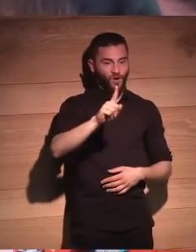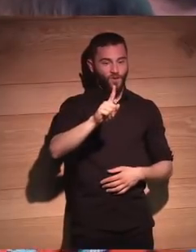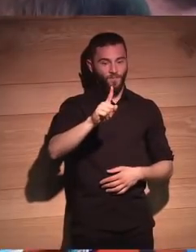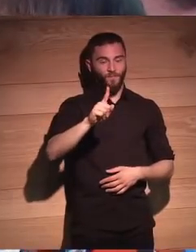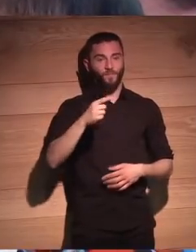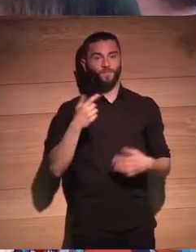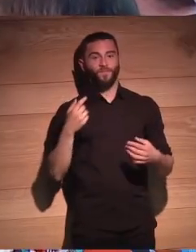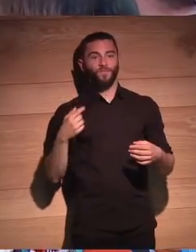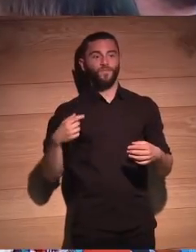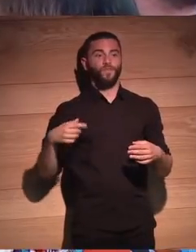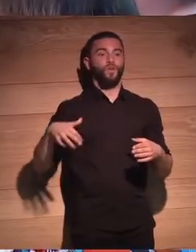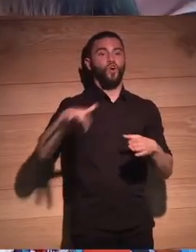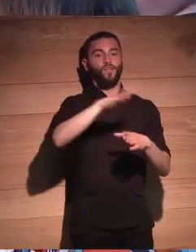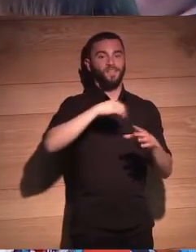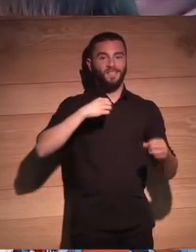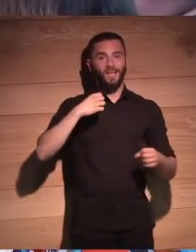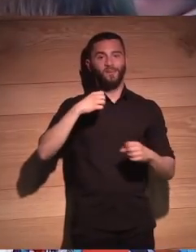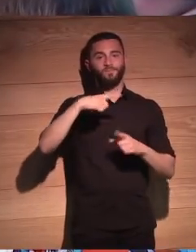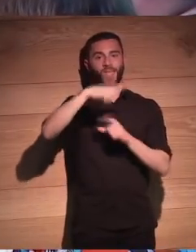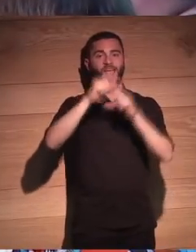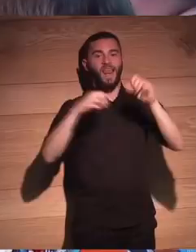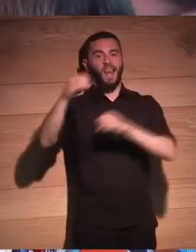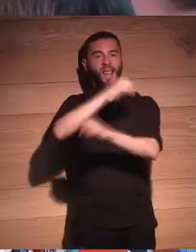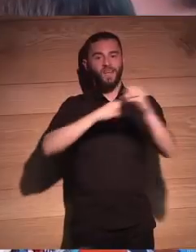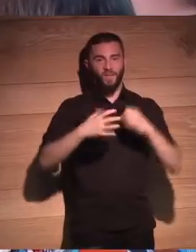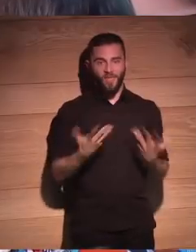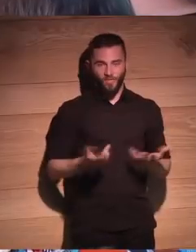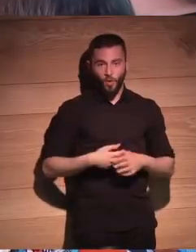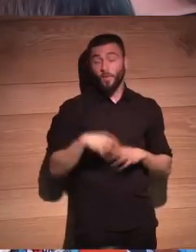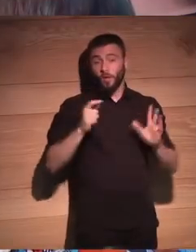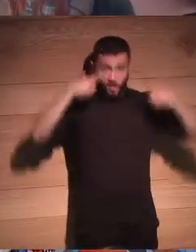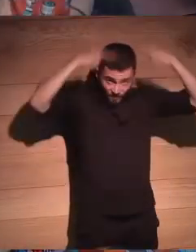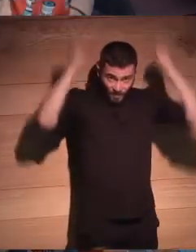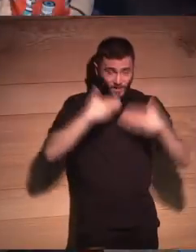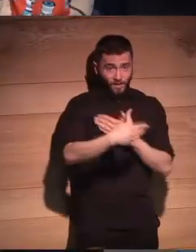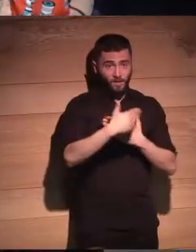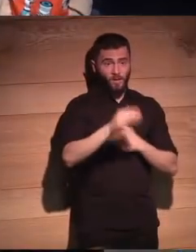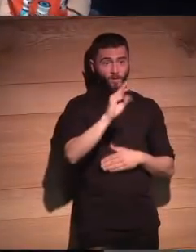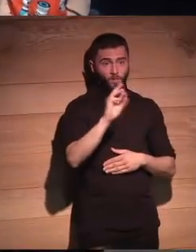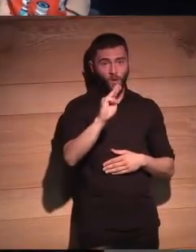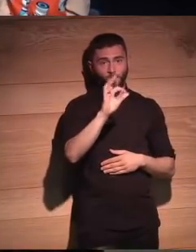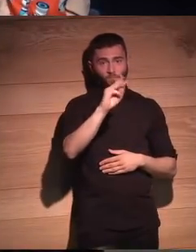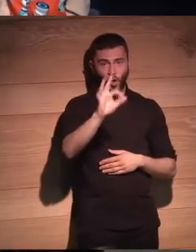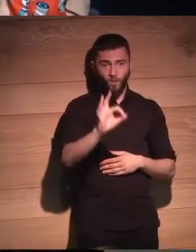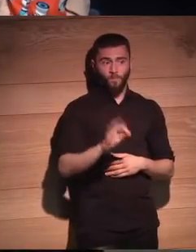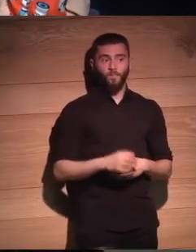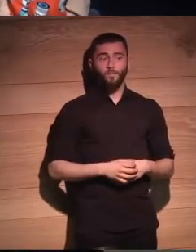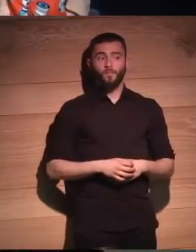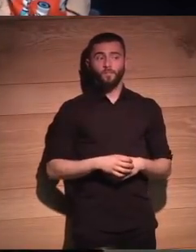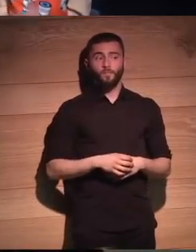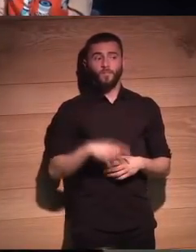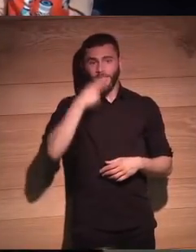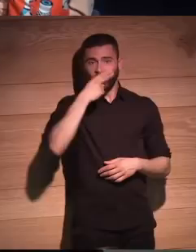cómo van a ser las cosas. Pero... Bueno, hay un antes Batman hablábamos. futurista de Paul Pop muy interesante. ¿Y cómo es Ah, ese sí. Batman